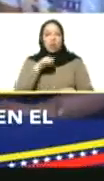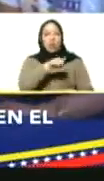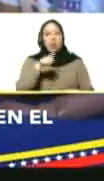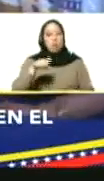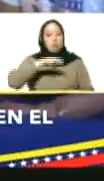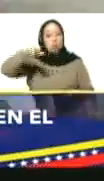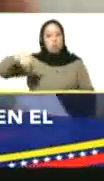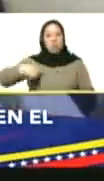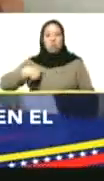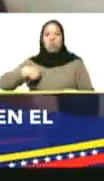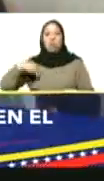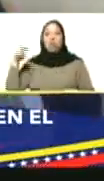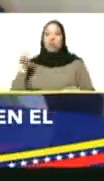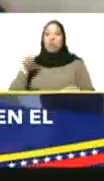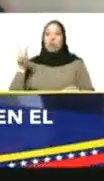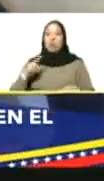de nuestros